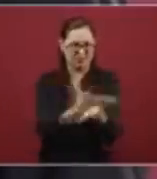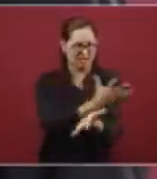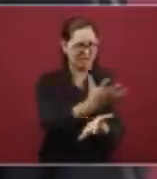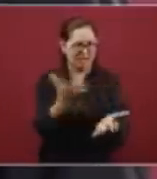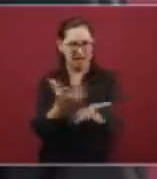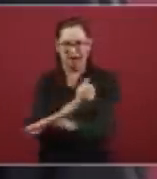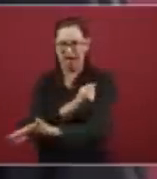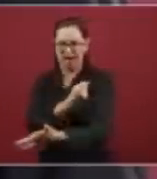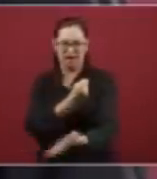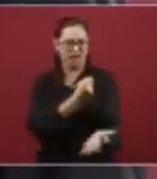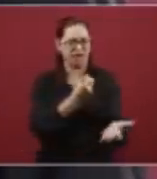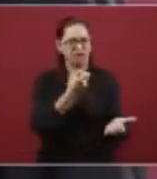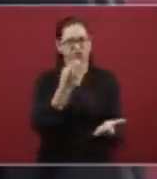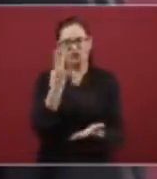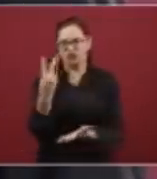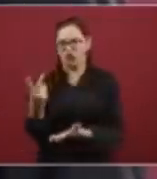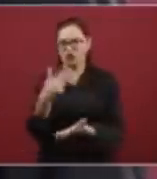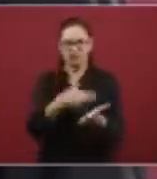héroes excomulgados.